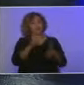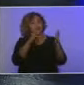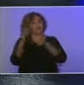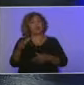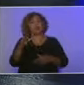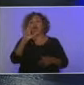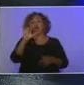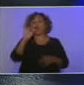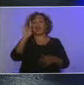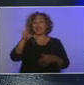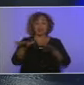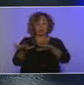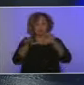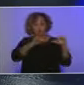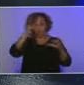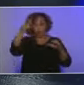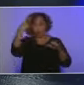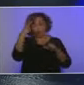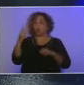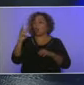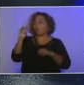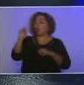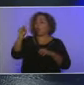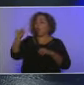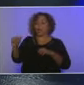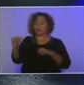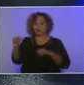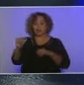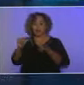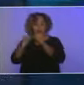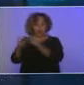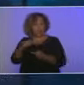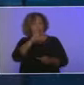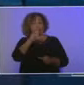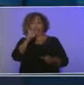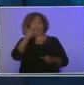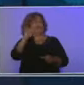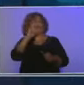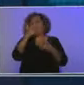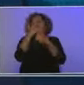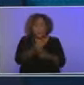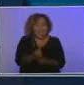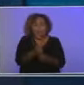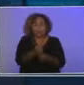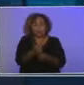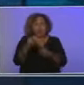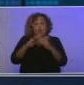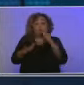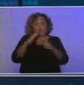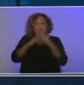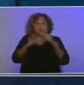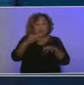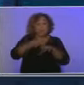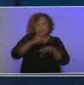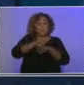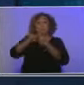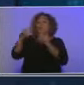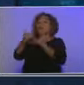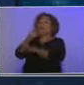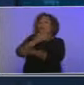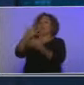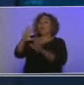política. El detalle de que Ricky no tenía una confianza en los municipios, no creía en los municipios, por eso estaba hablando... Pero lo que pasa es que ya había un plan